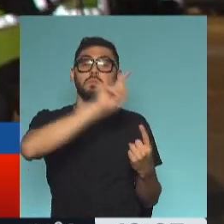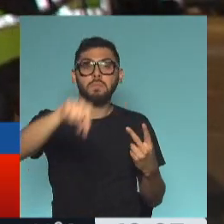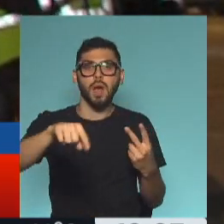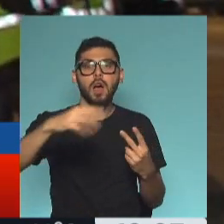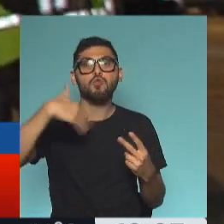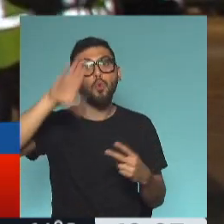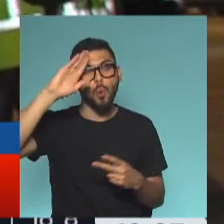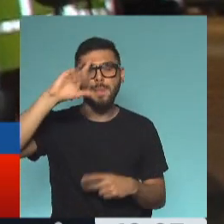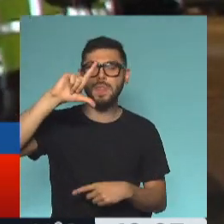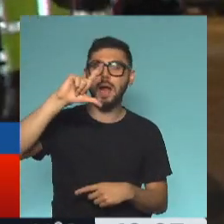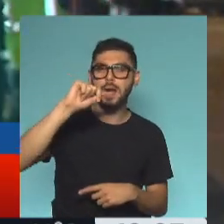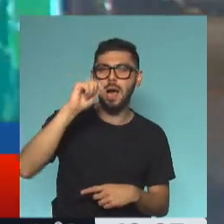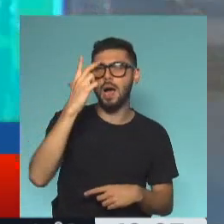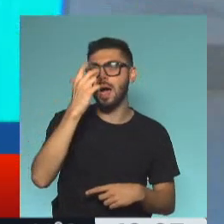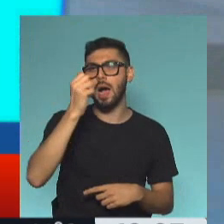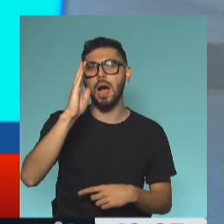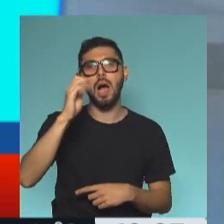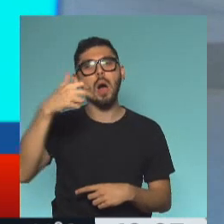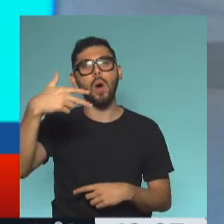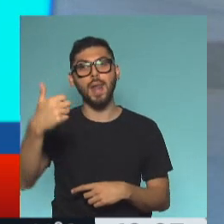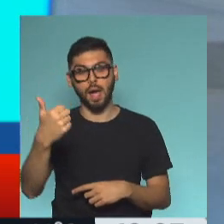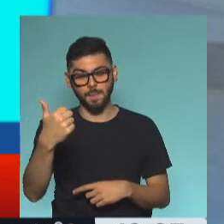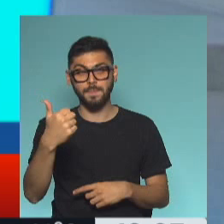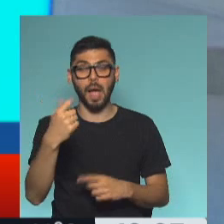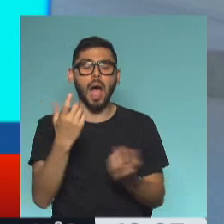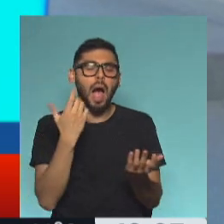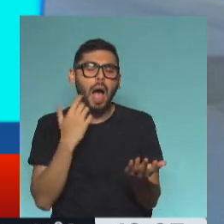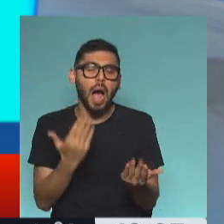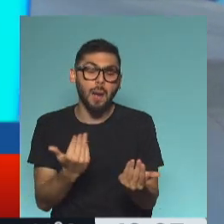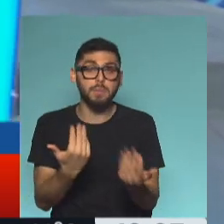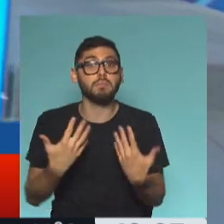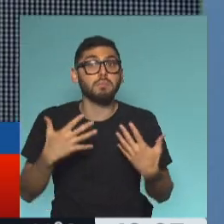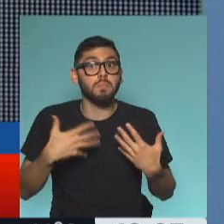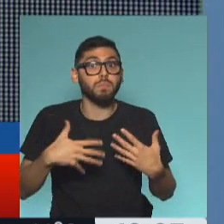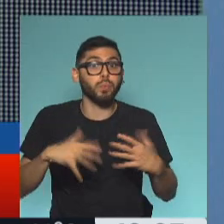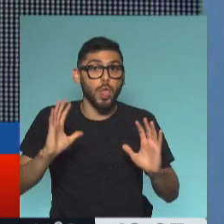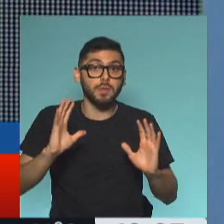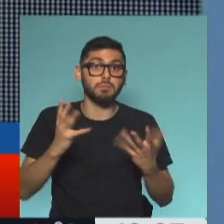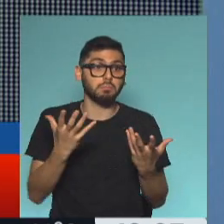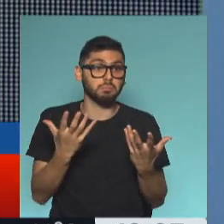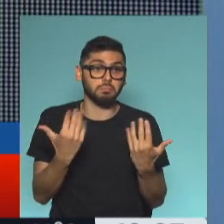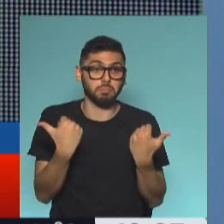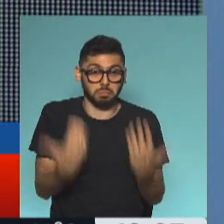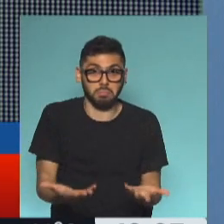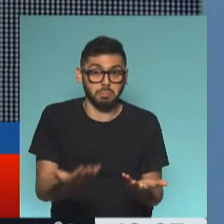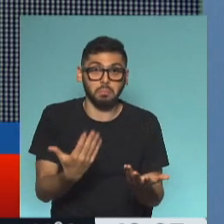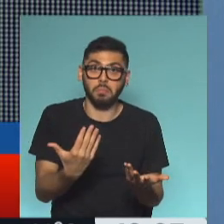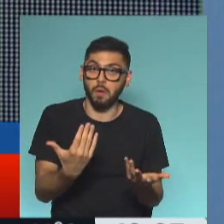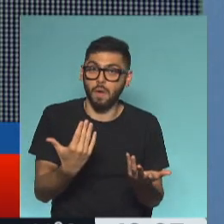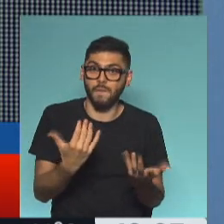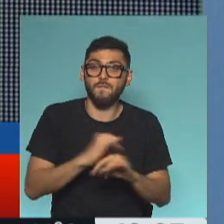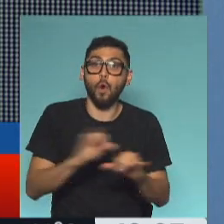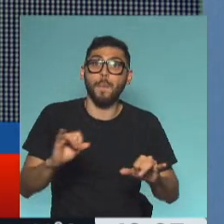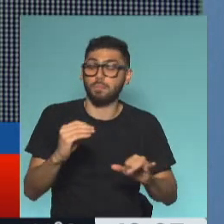un seguimiento de cómo avanza eso, sino que considera que incluso pueden prestar algo de colaboración, del conocimiento que tienen hasta ahora